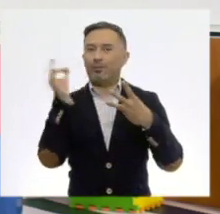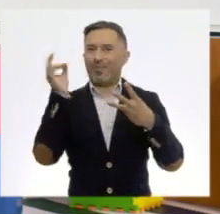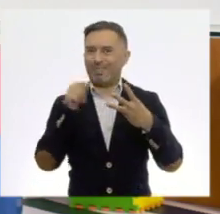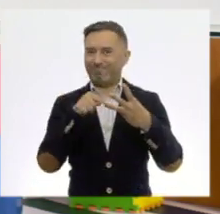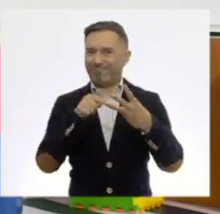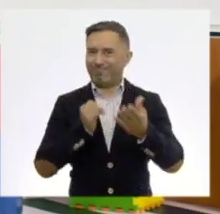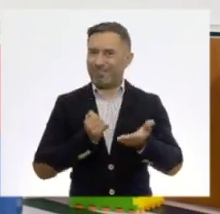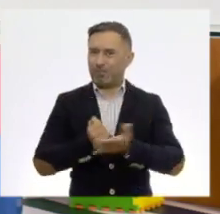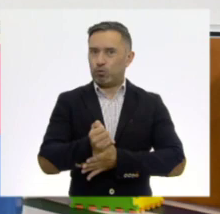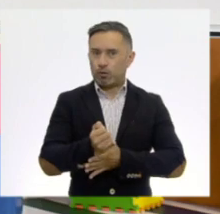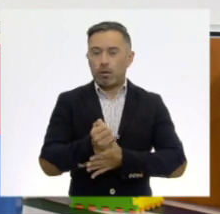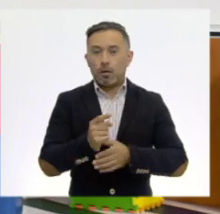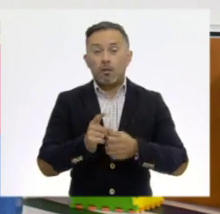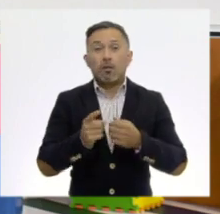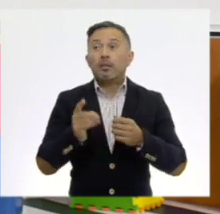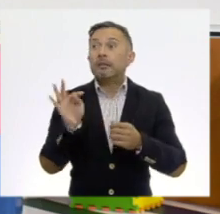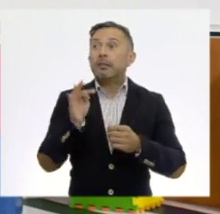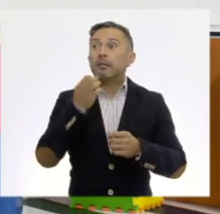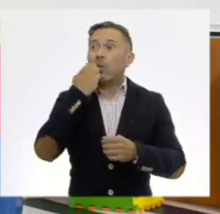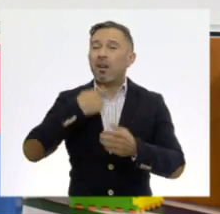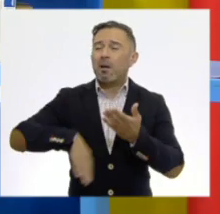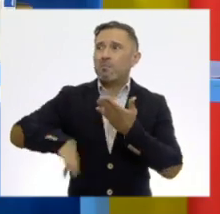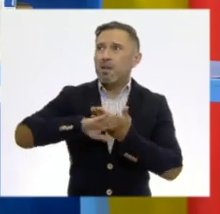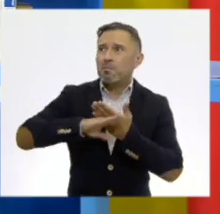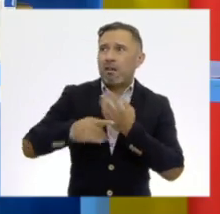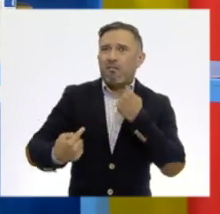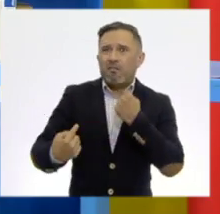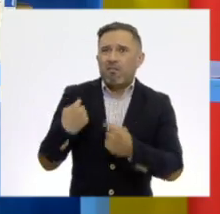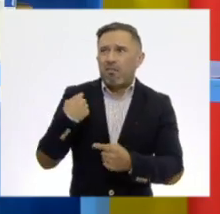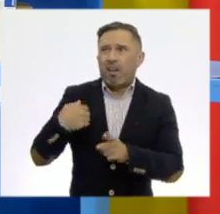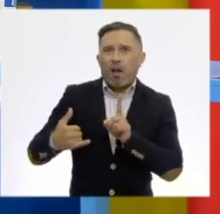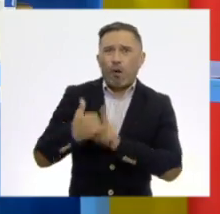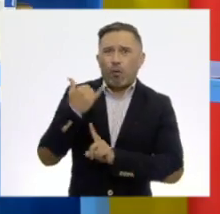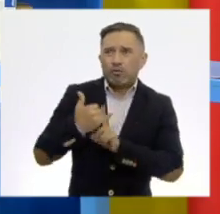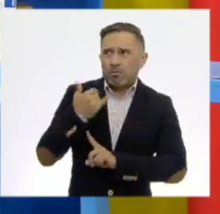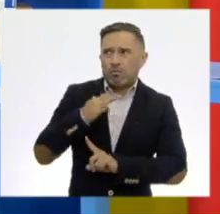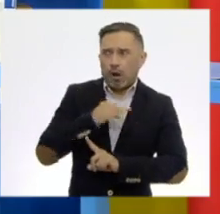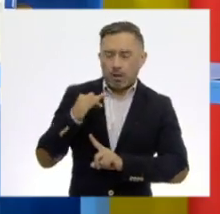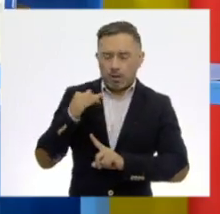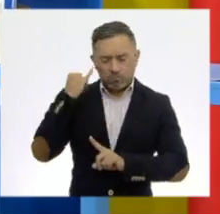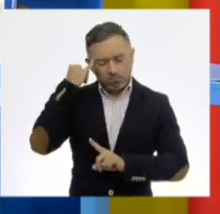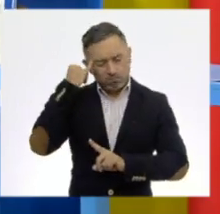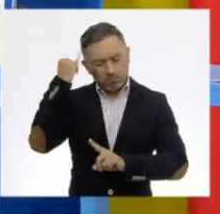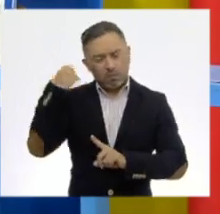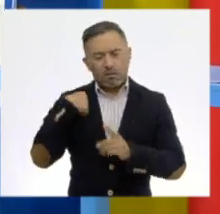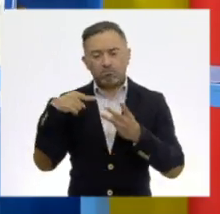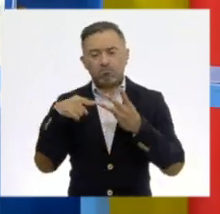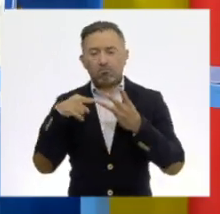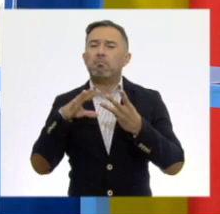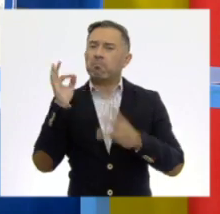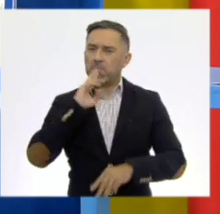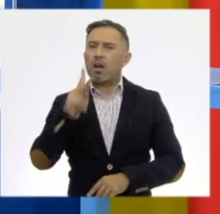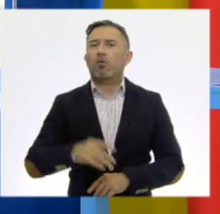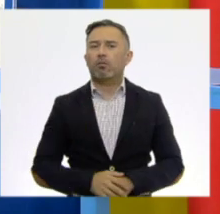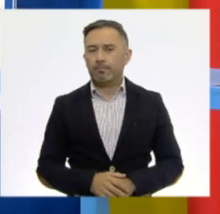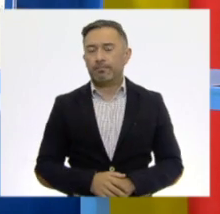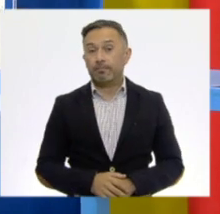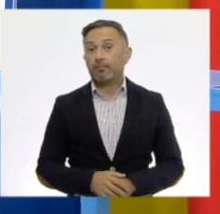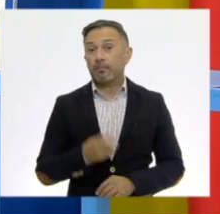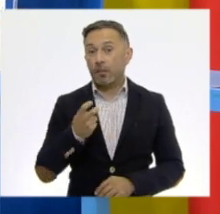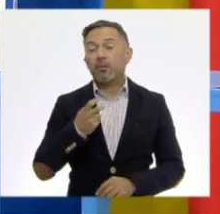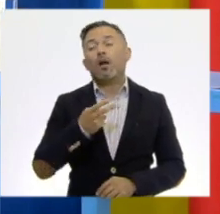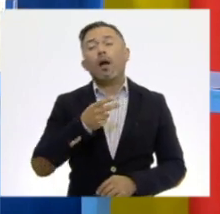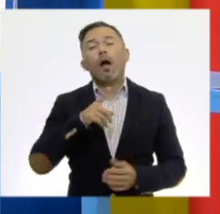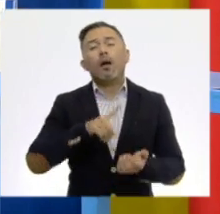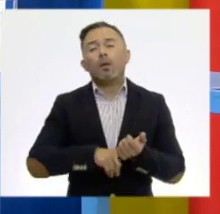una situación de acoso escolar. Pues esos son los posibles escenarios y yo creo que hay niñas y niños que han